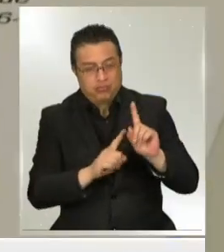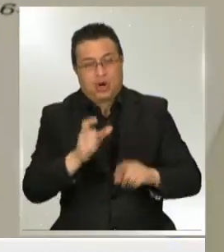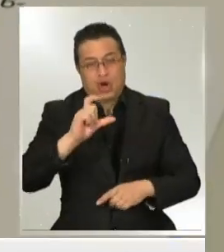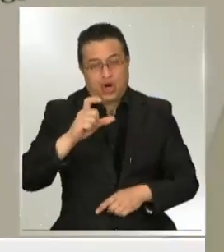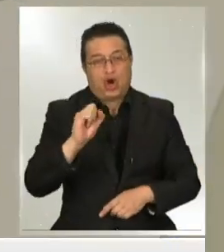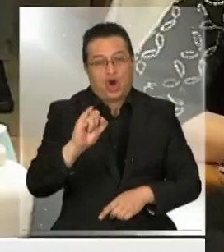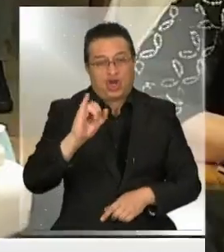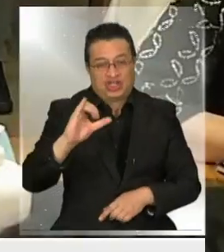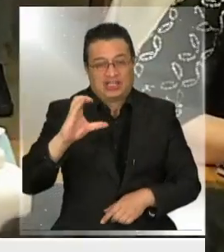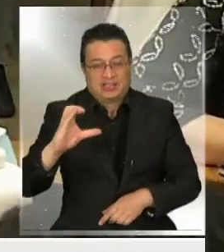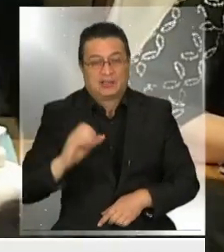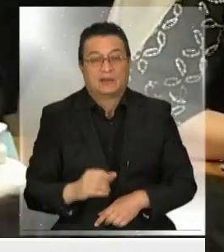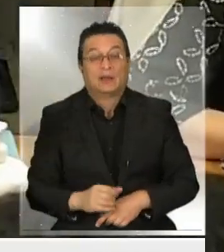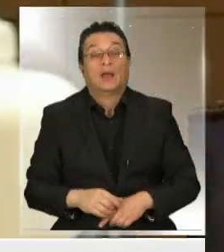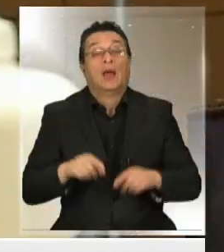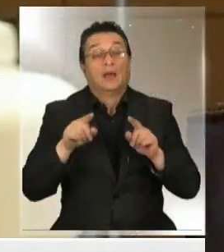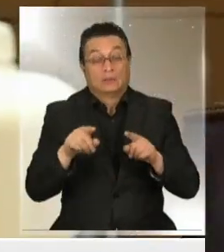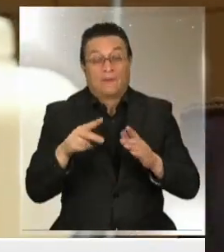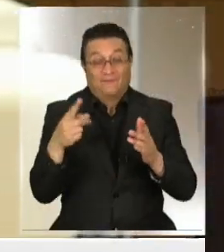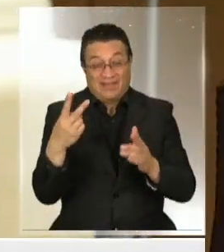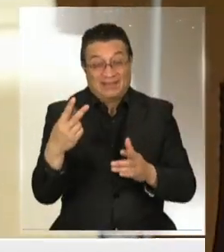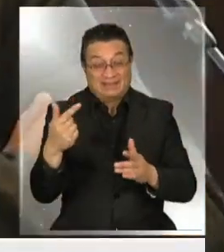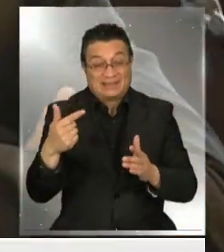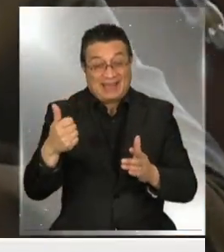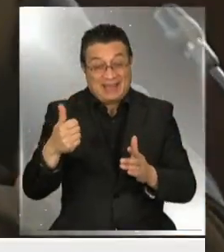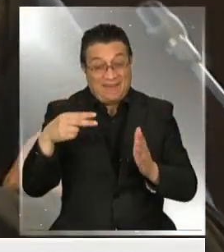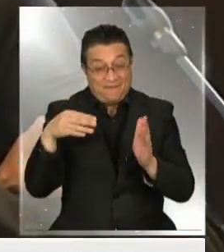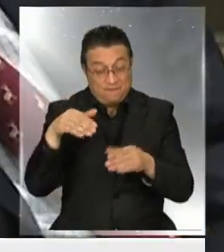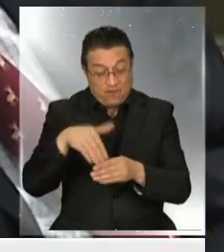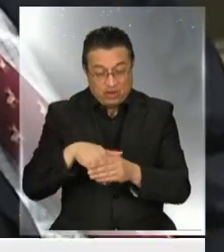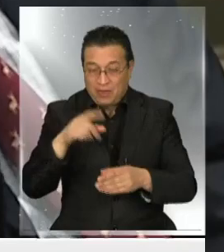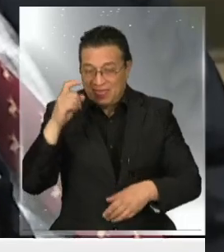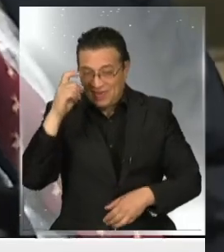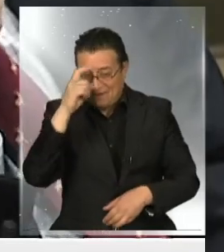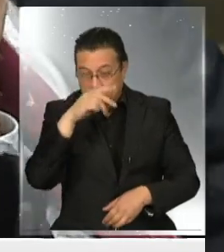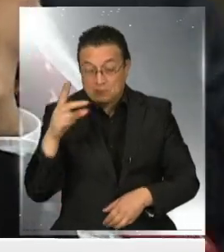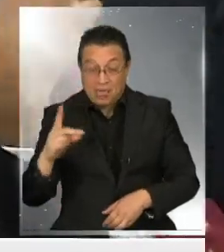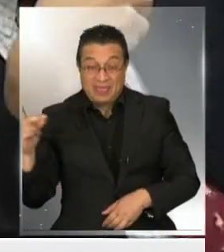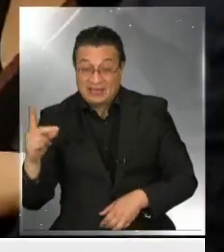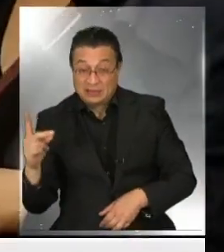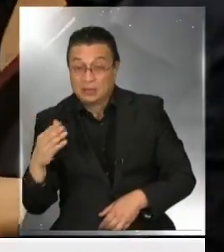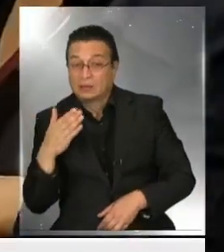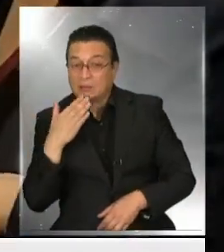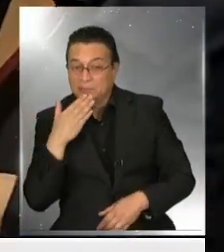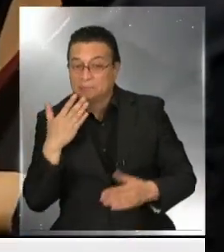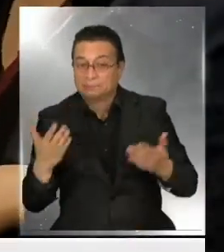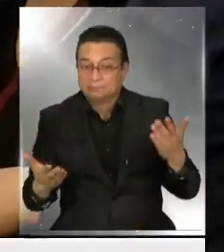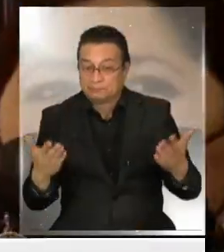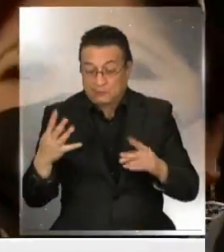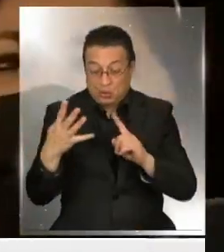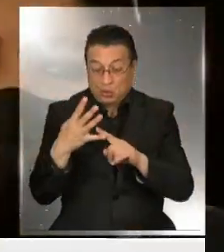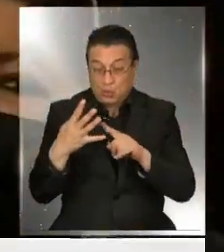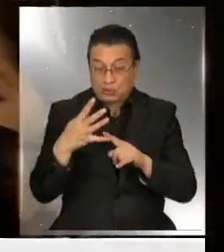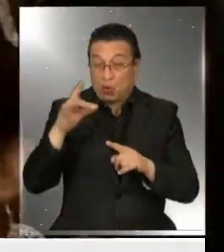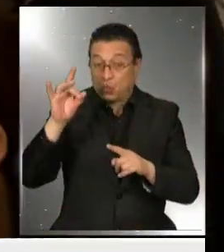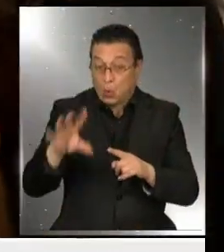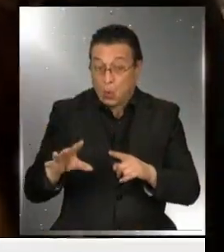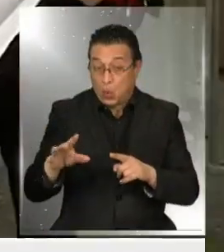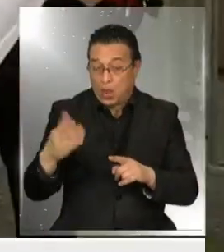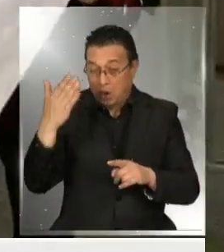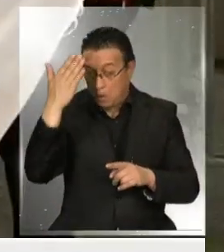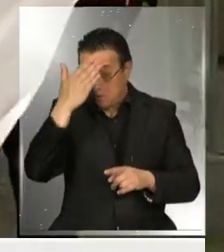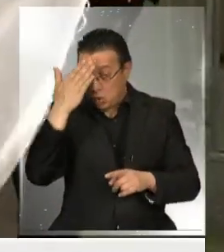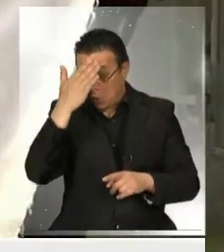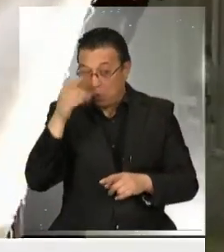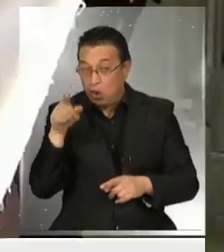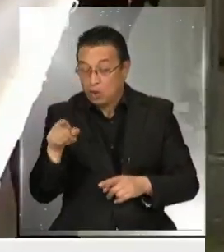Los 26 votos se ven lejanos y en la centro-derecha el panorama no es mejor. Pero el cuarto retiro no es la única preocupación de la abanderada del